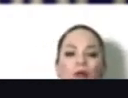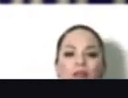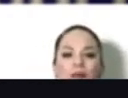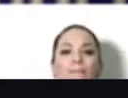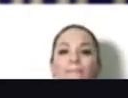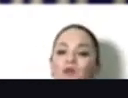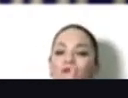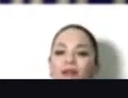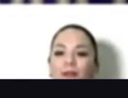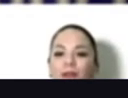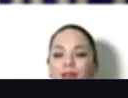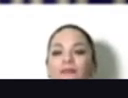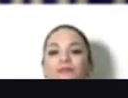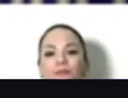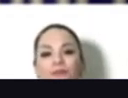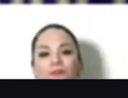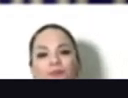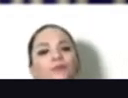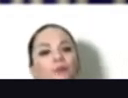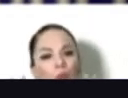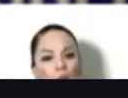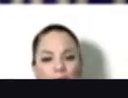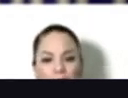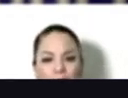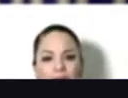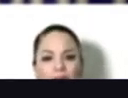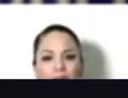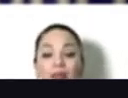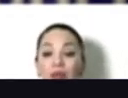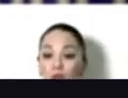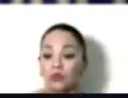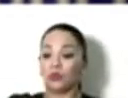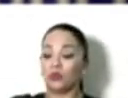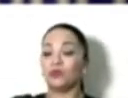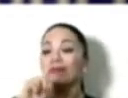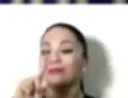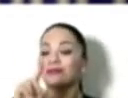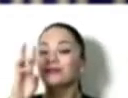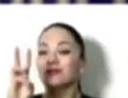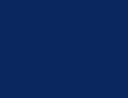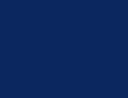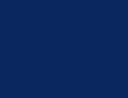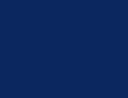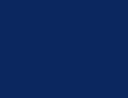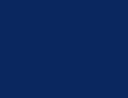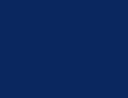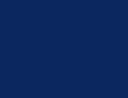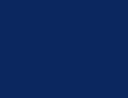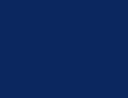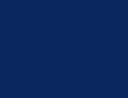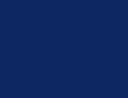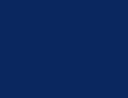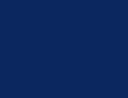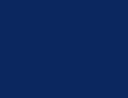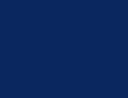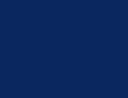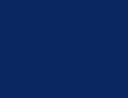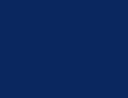más todavía, presidente. Ok, al menos 162 personas.